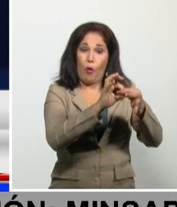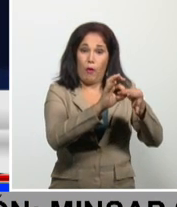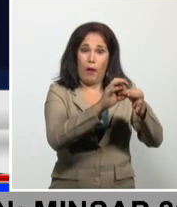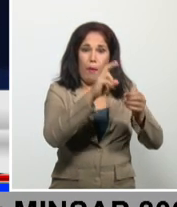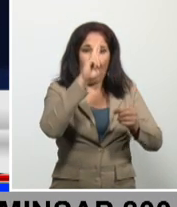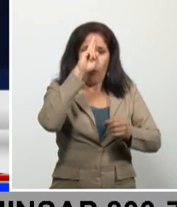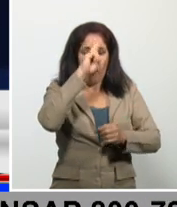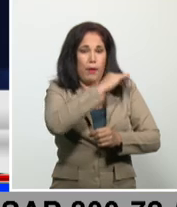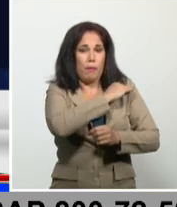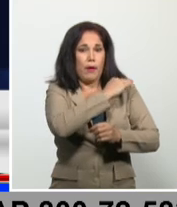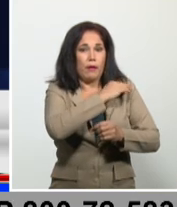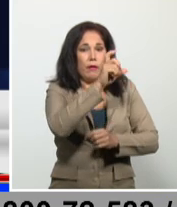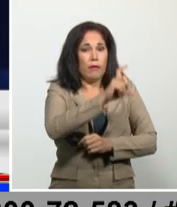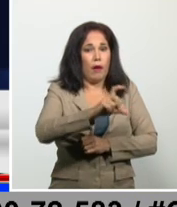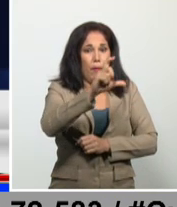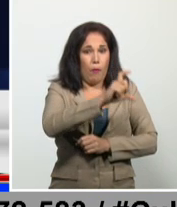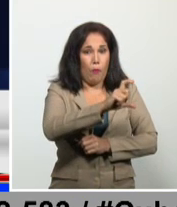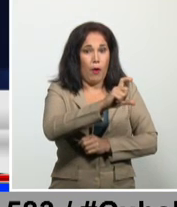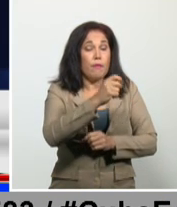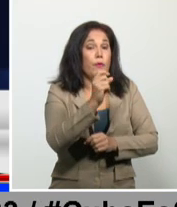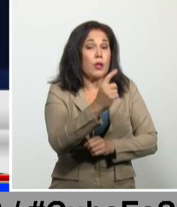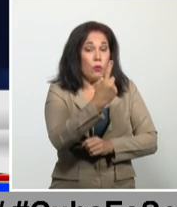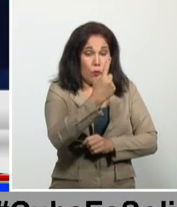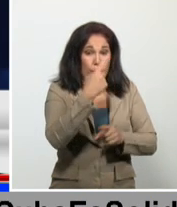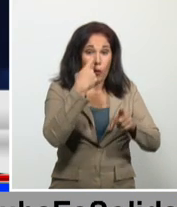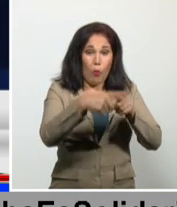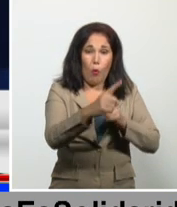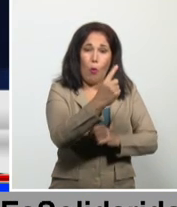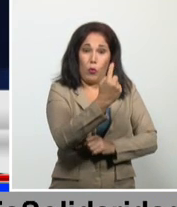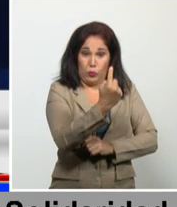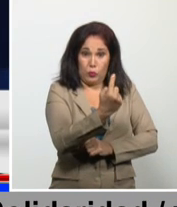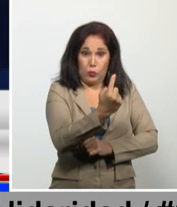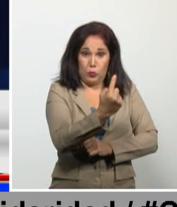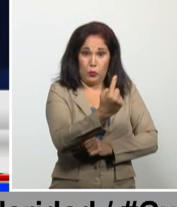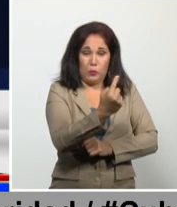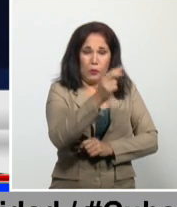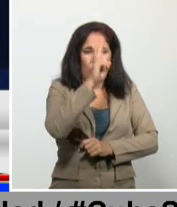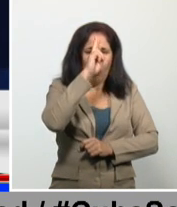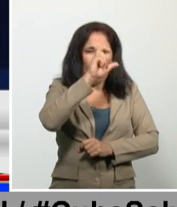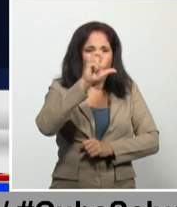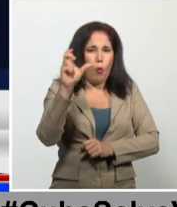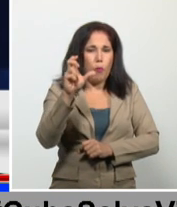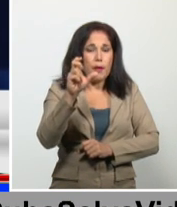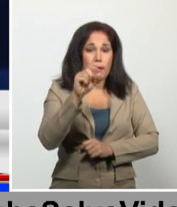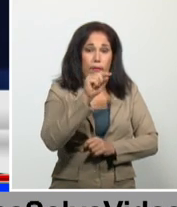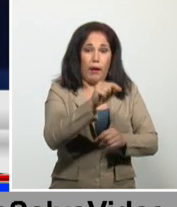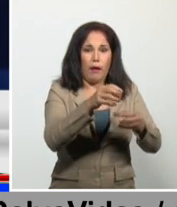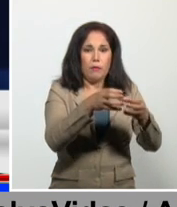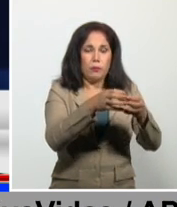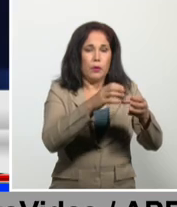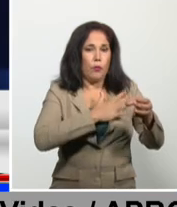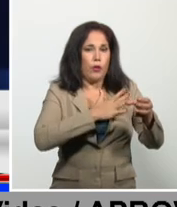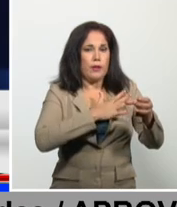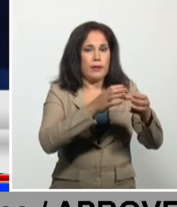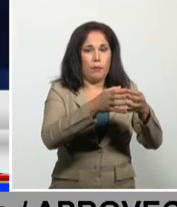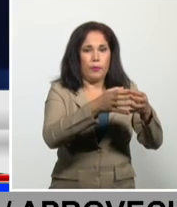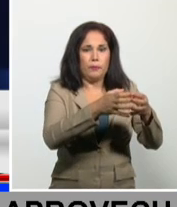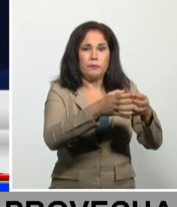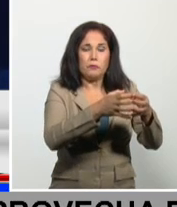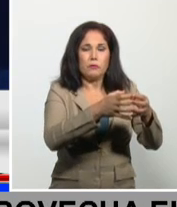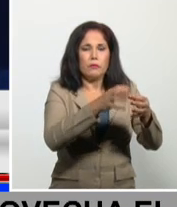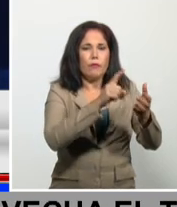de Camagüey y 1 está en el hospital Fermín Valdés Domínguez de